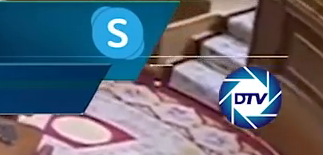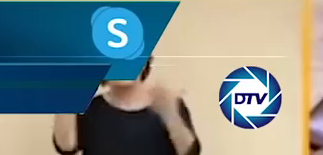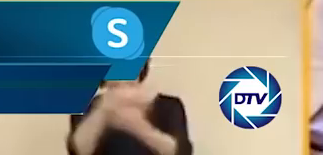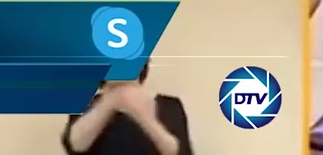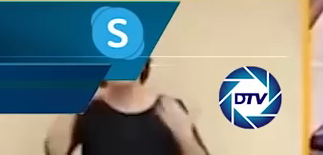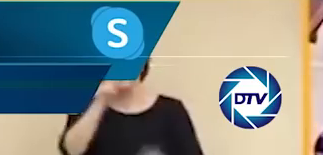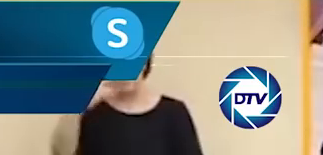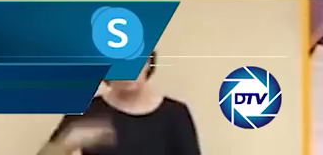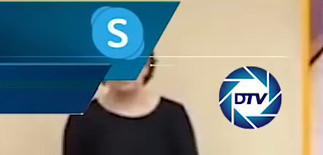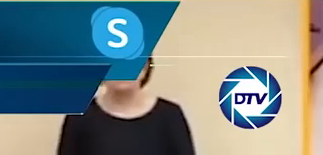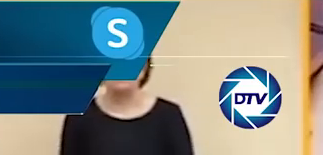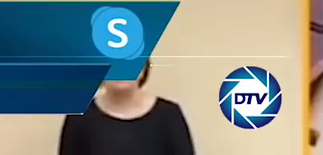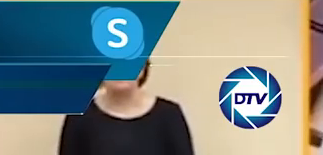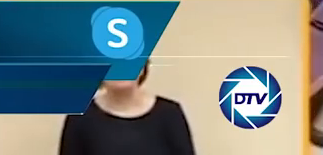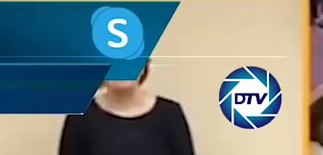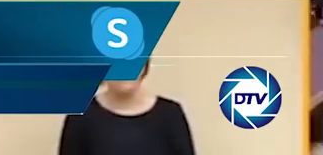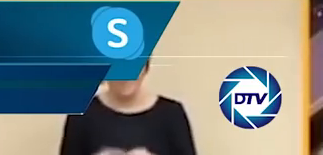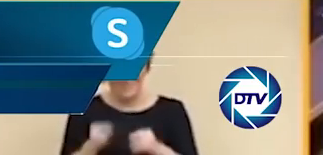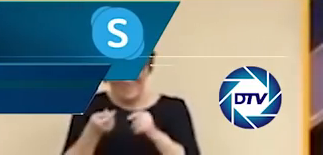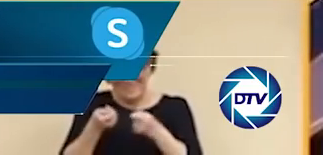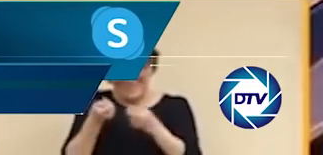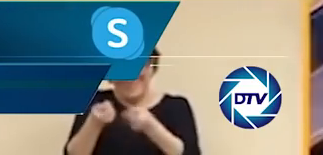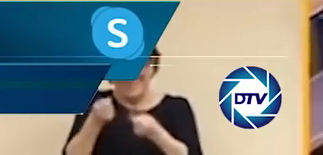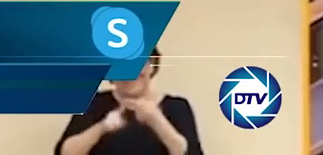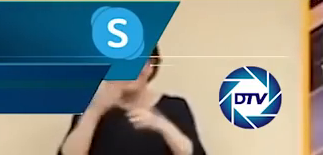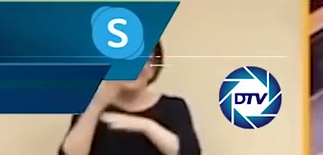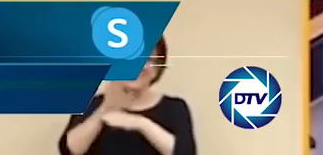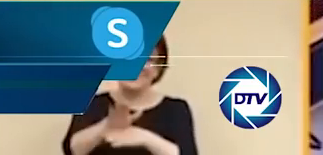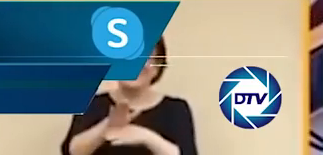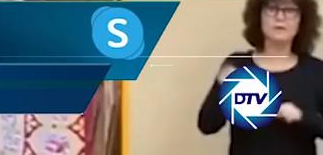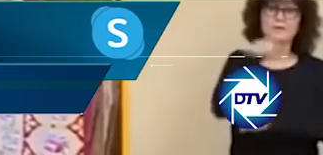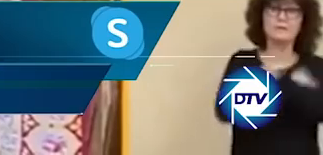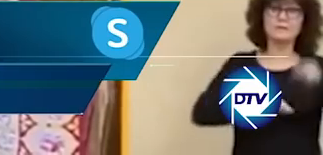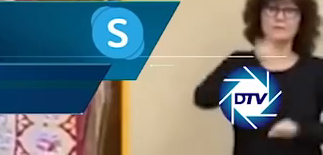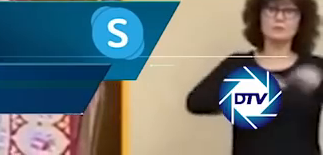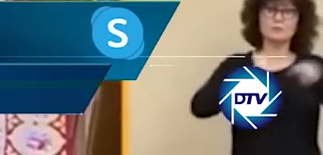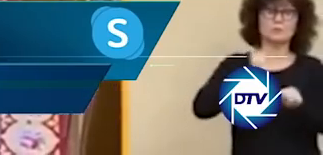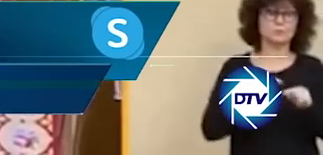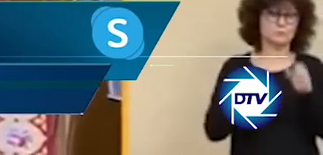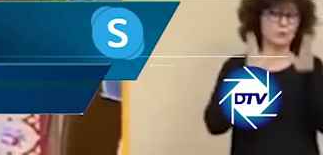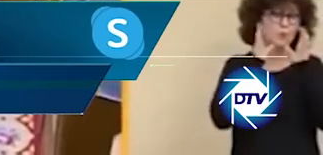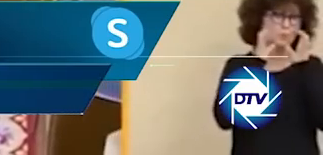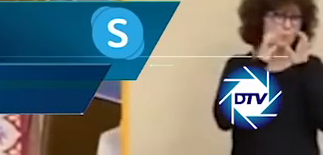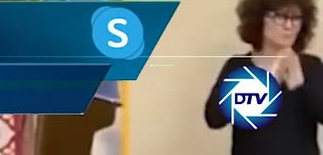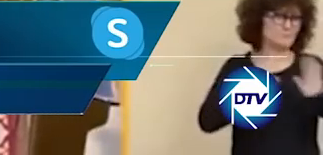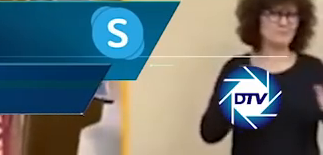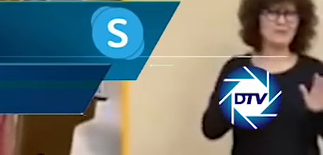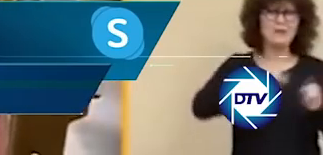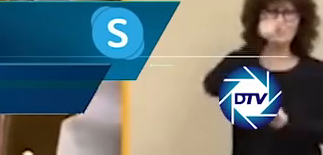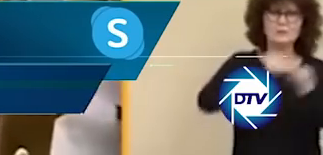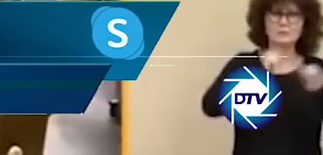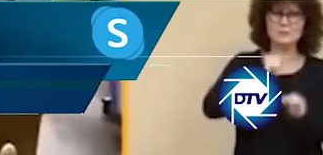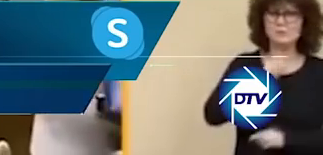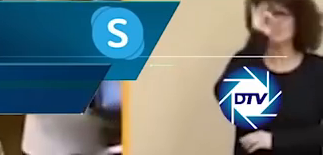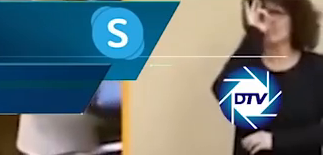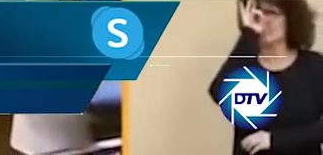es absolutamente ridículo, porque estos tíos que no han ganado un duro en su vida, ¿de